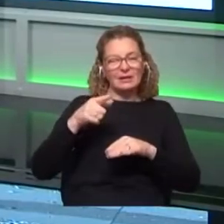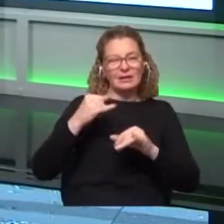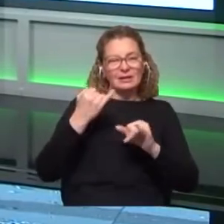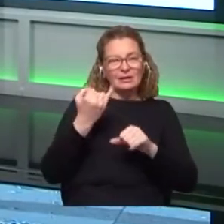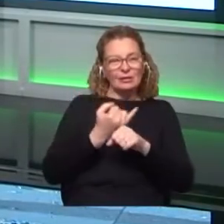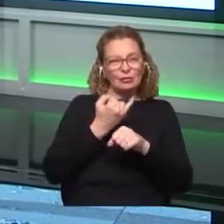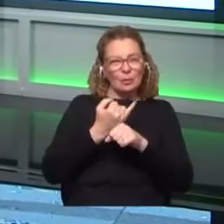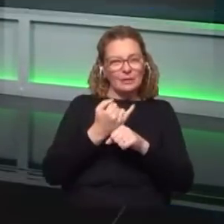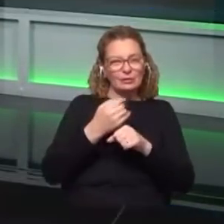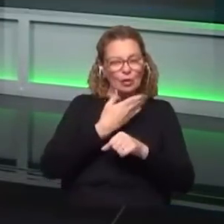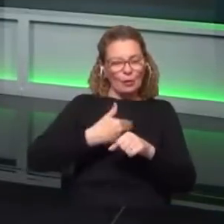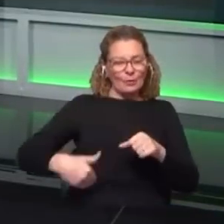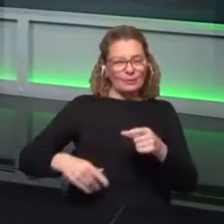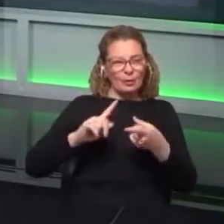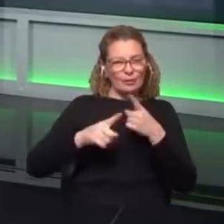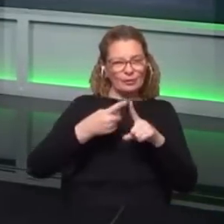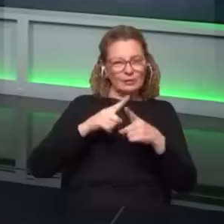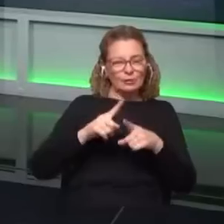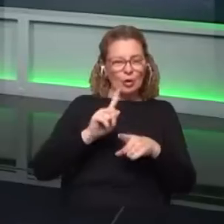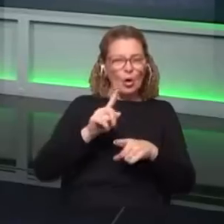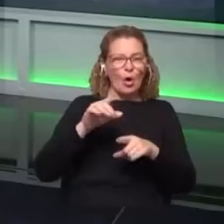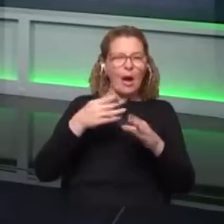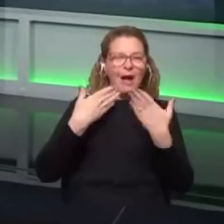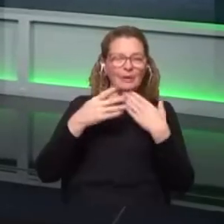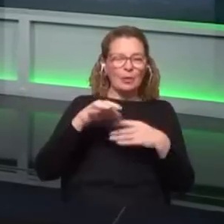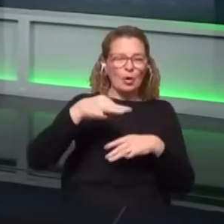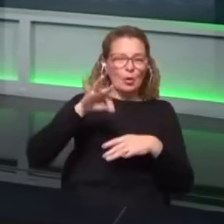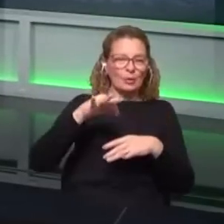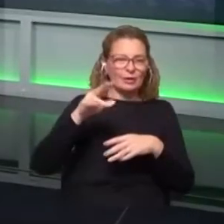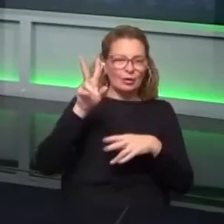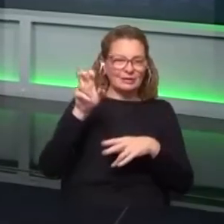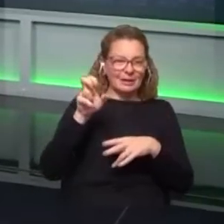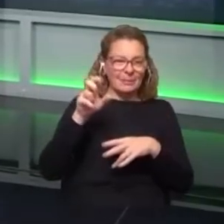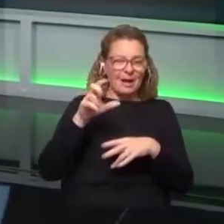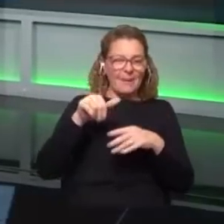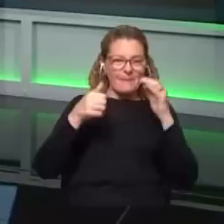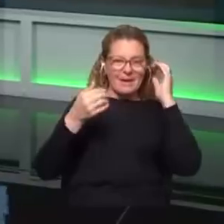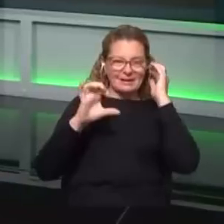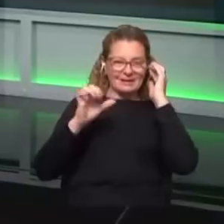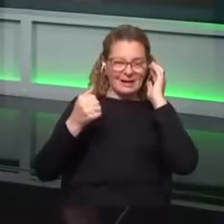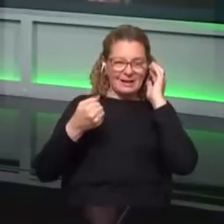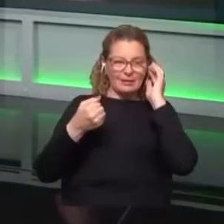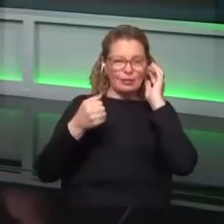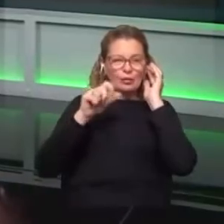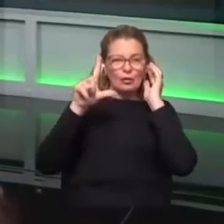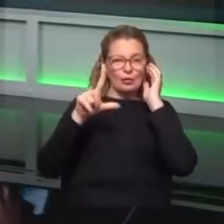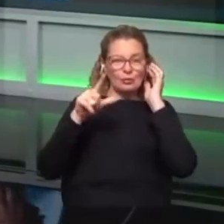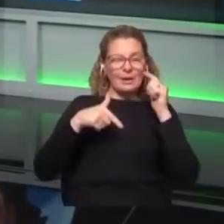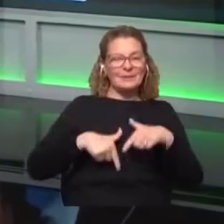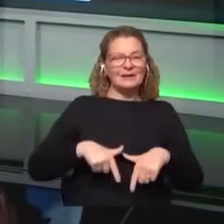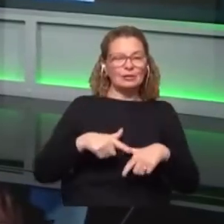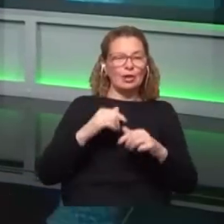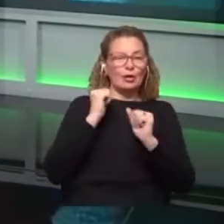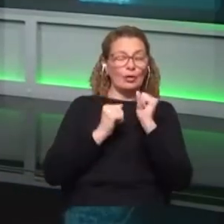han acordado con el gobierno brasileño pero no fue el único tema que abordó más a tanto con Lula como con el ministro de economía de ese país Fernando